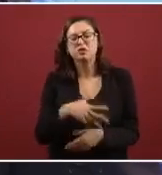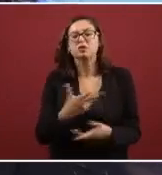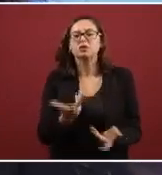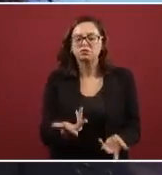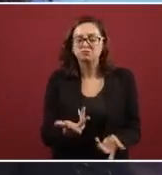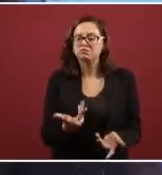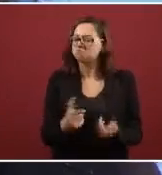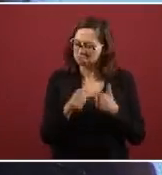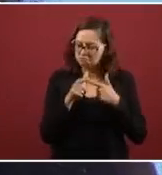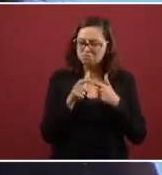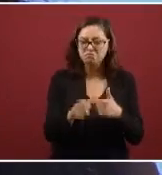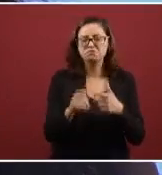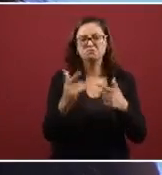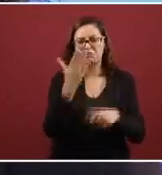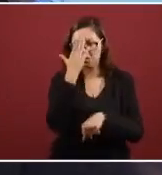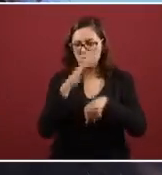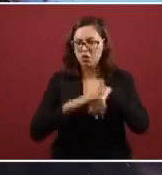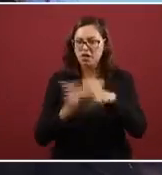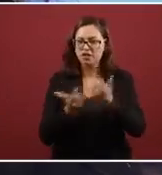y a su trayectoria